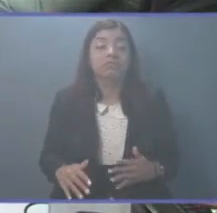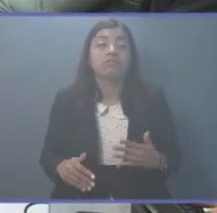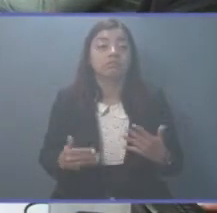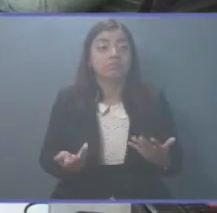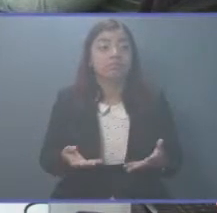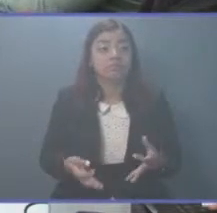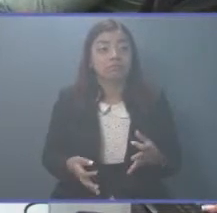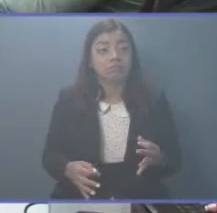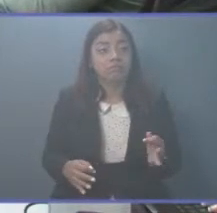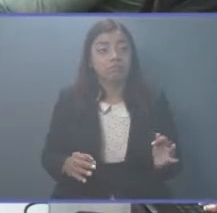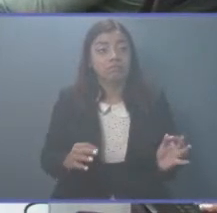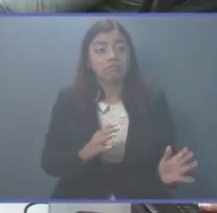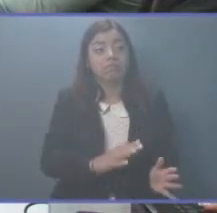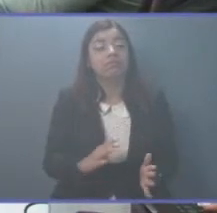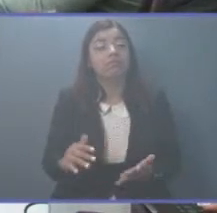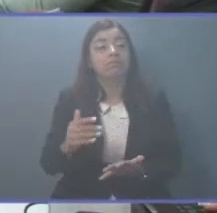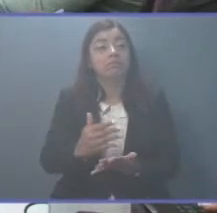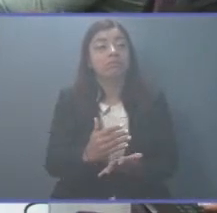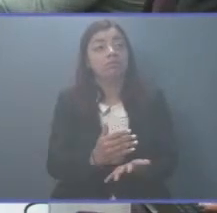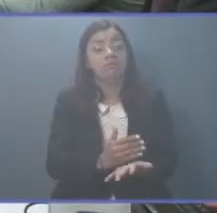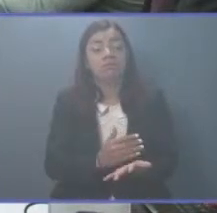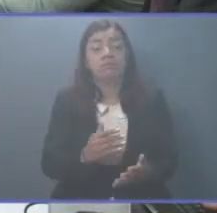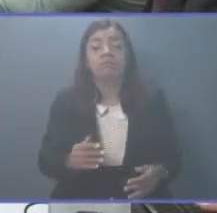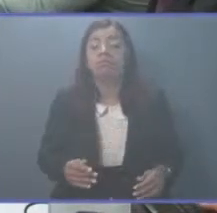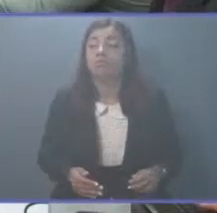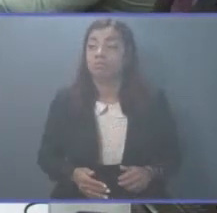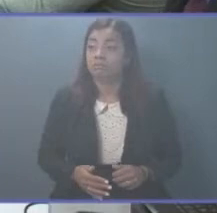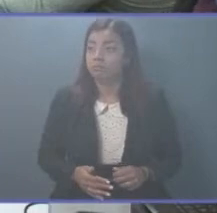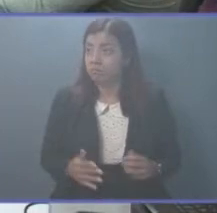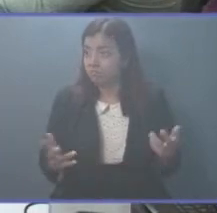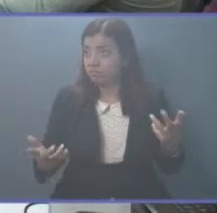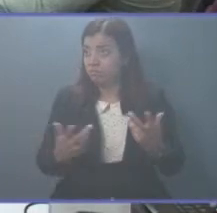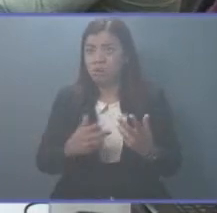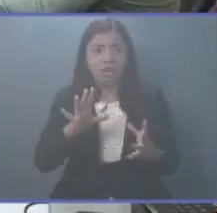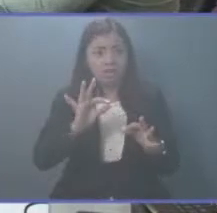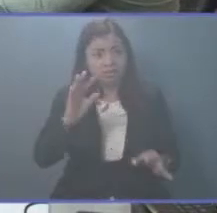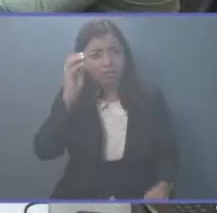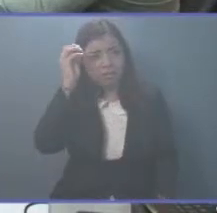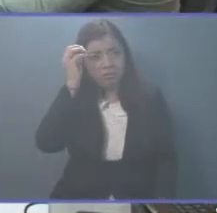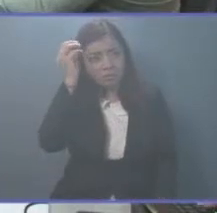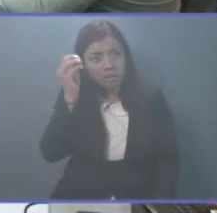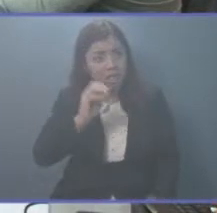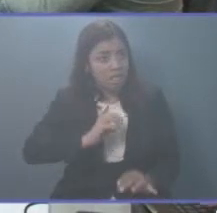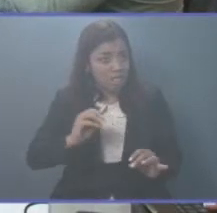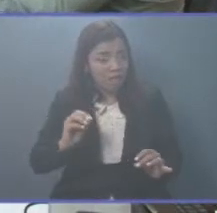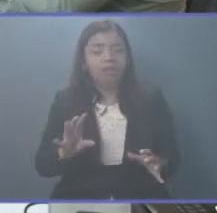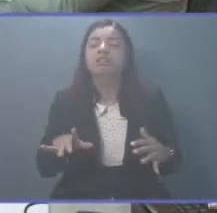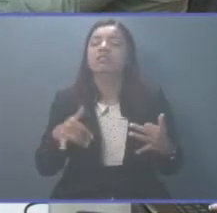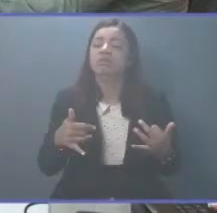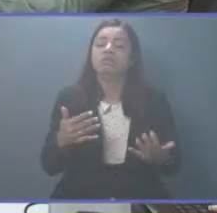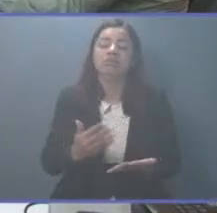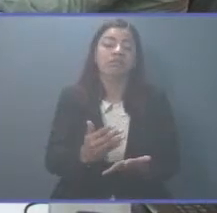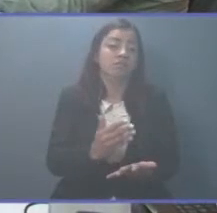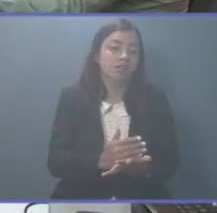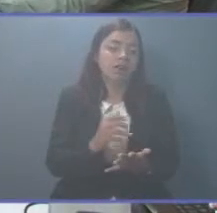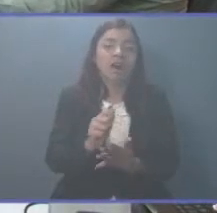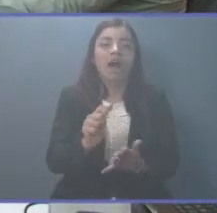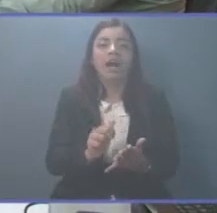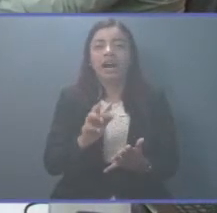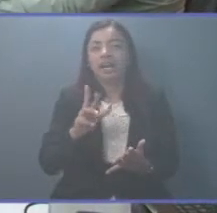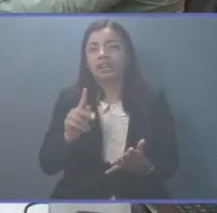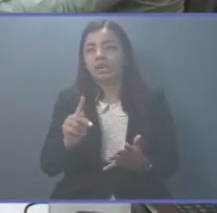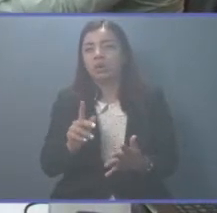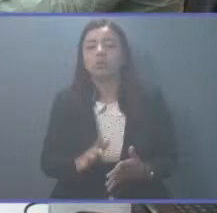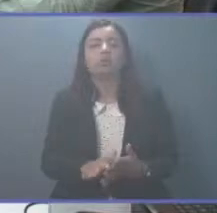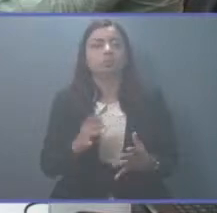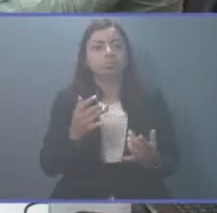forma conjunta o separada. Siguiente. ¿Alguna observación? No la hay, pasaríamos a la... Y en el